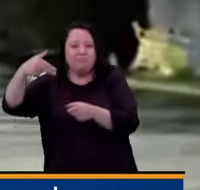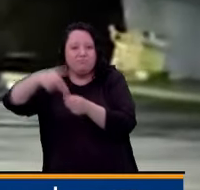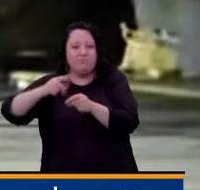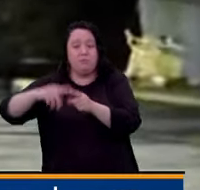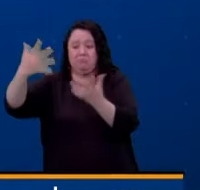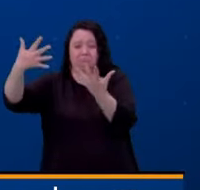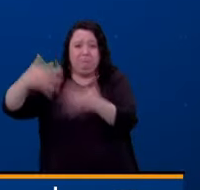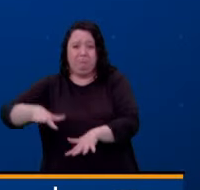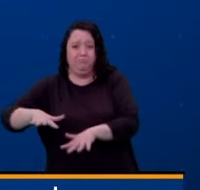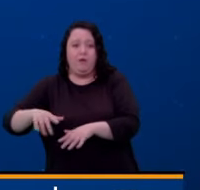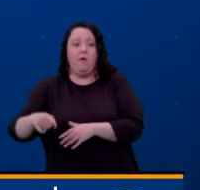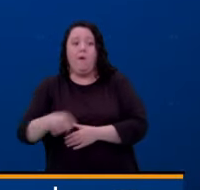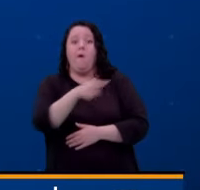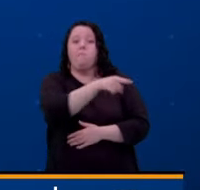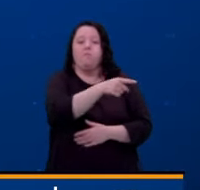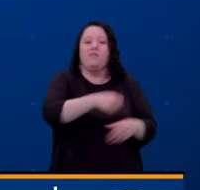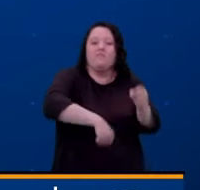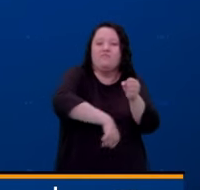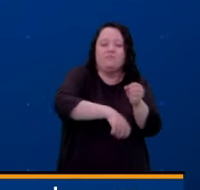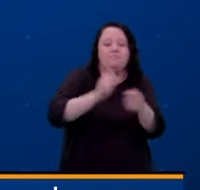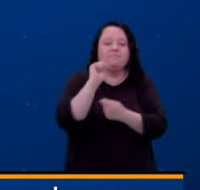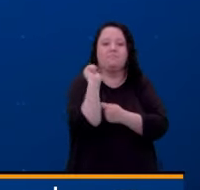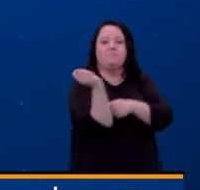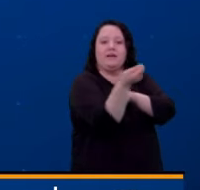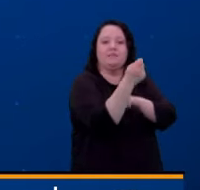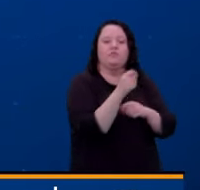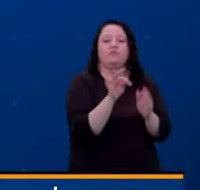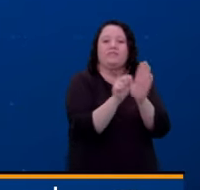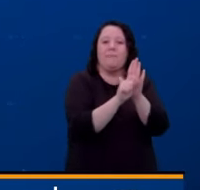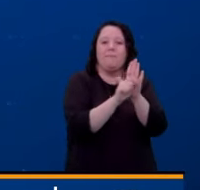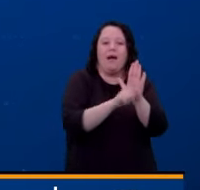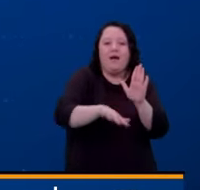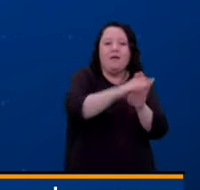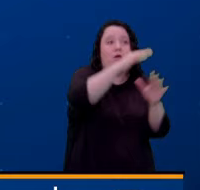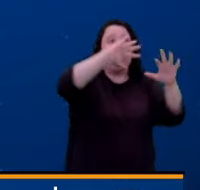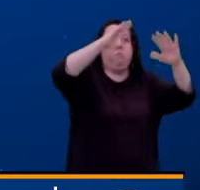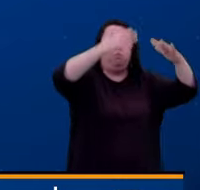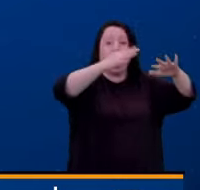techo del estadio del equipo de béisbol de Tampa, las Mantarrayas.